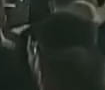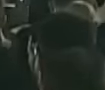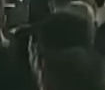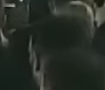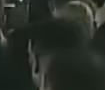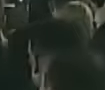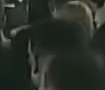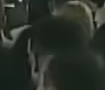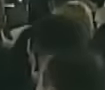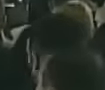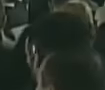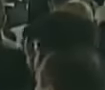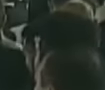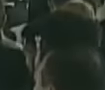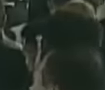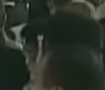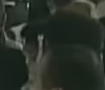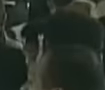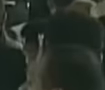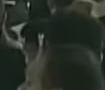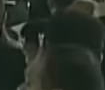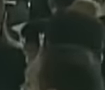tenido.